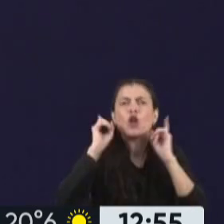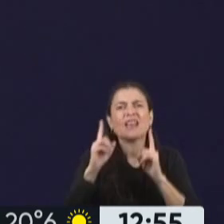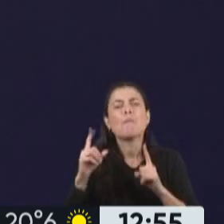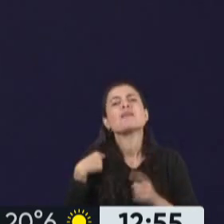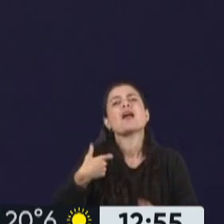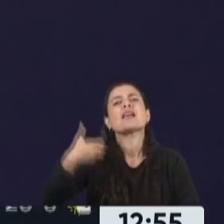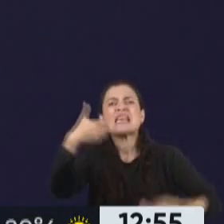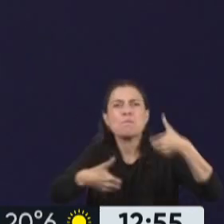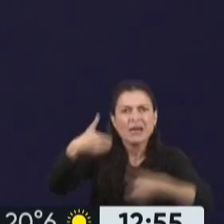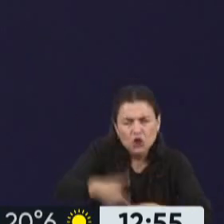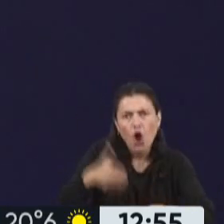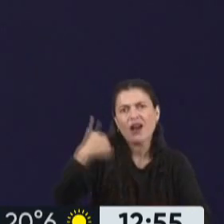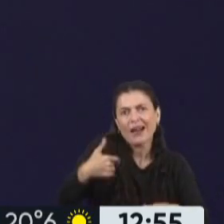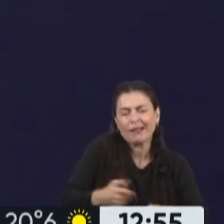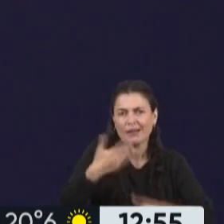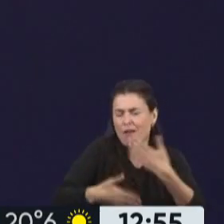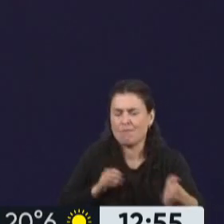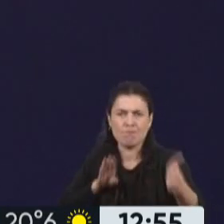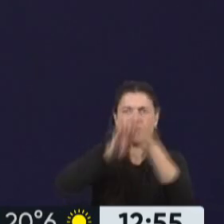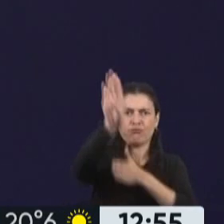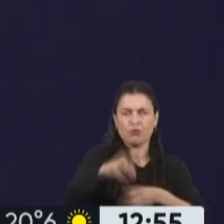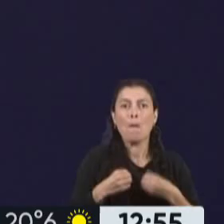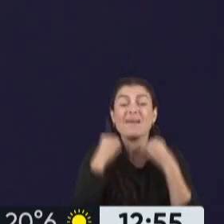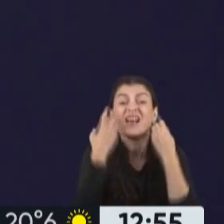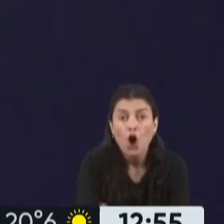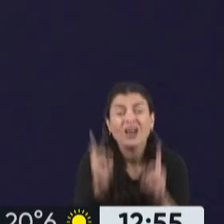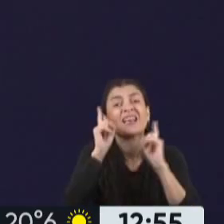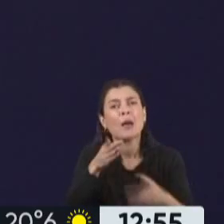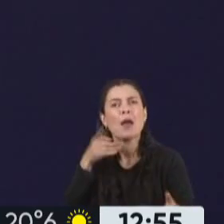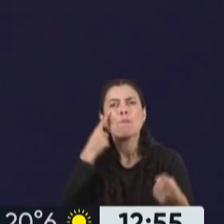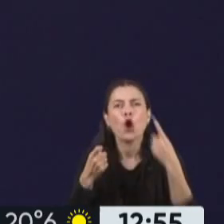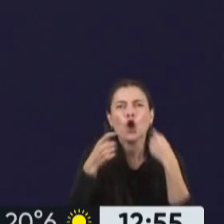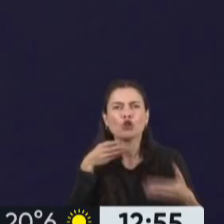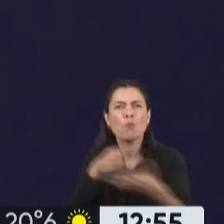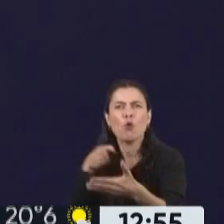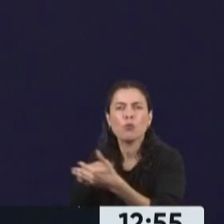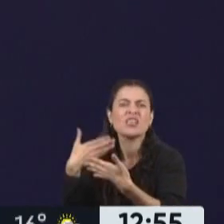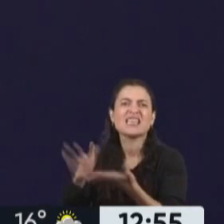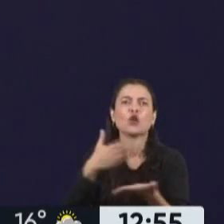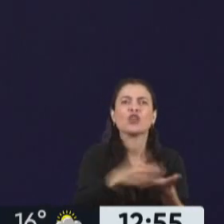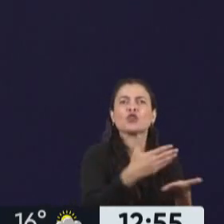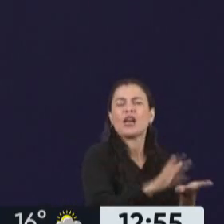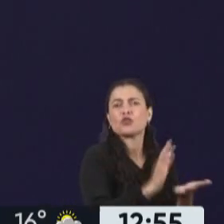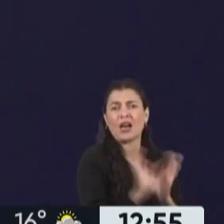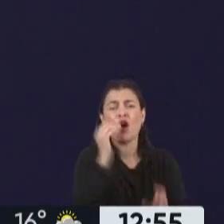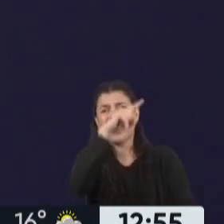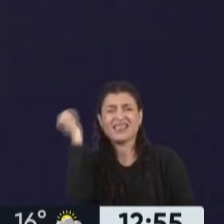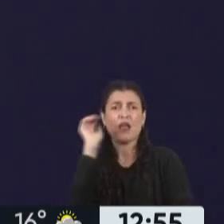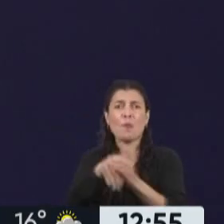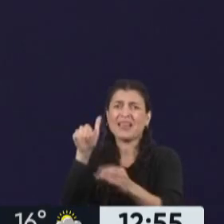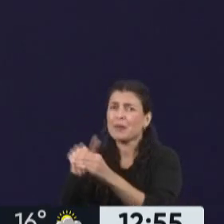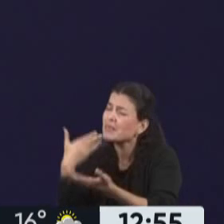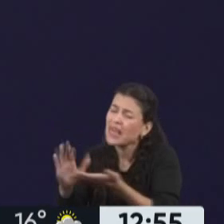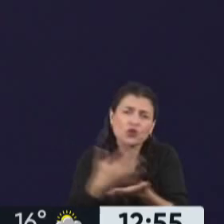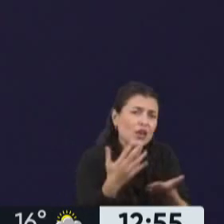más rápida y que Argentina finalmente termine con todas las restricciones habidas y por haber con las que nos encontramos el 10 de diciembre del